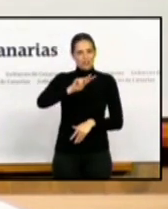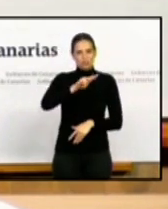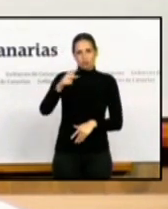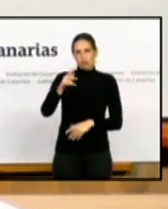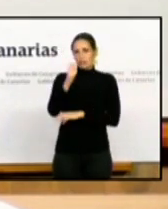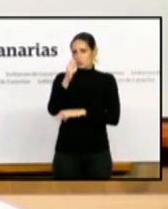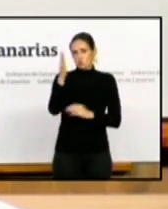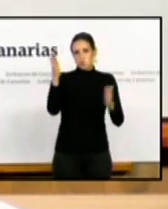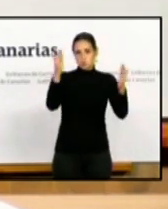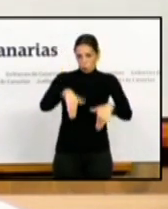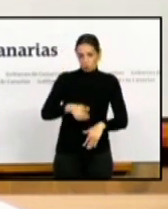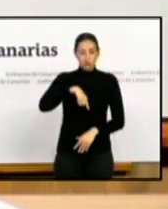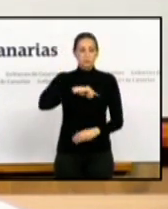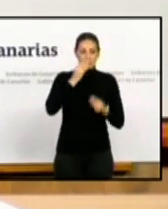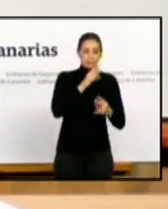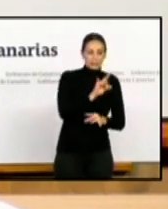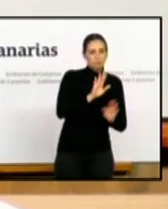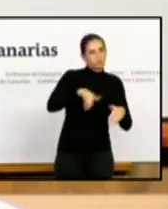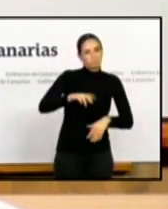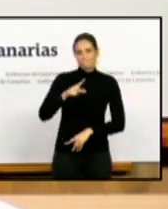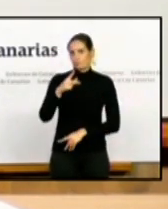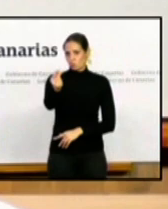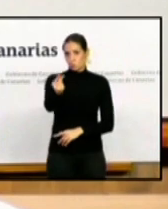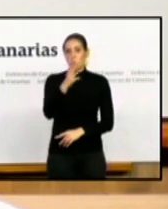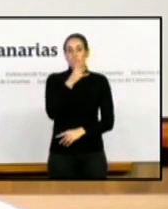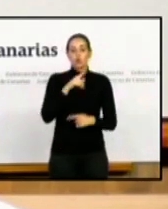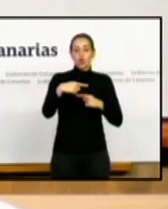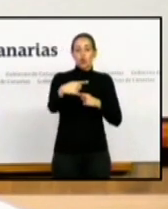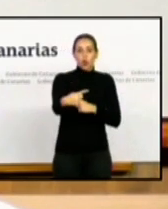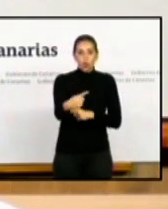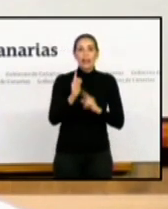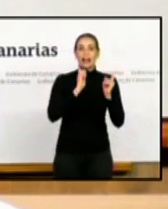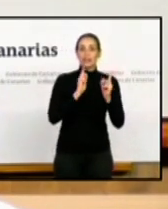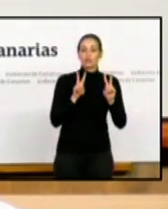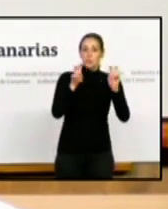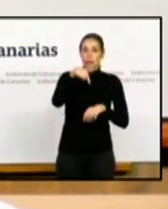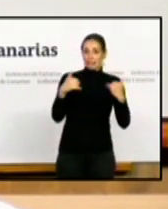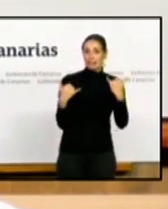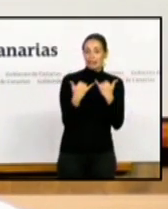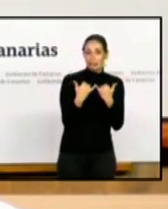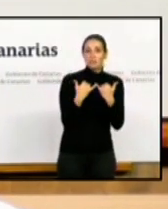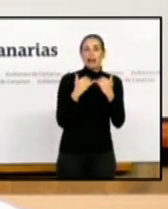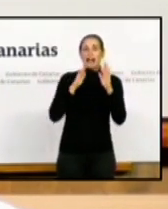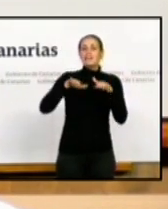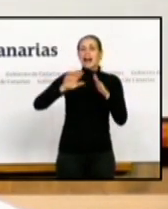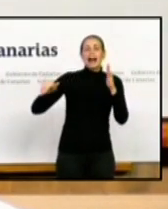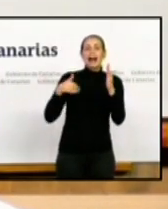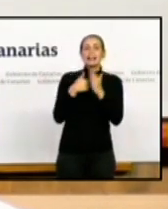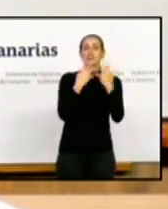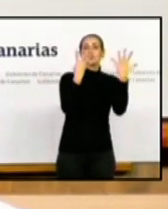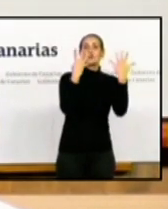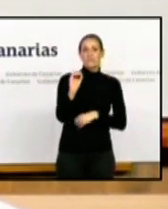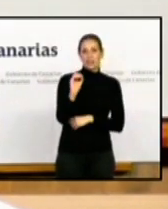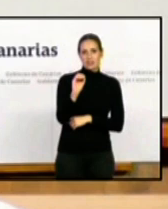funcionado como preveíamos, porque el número diario de casos nuevos en la isla de Tenerife ha llegado hasta 90